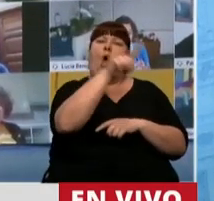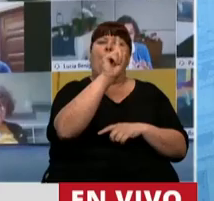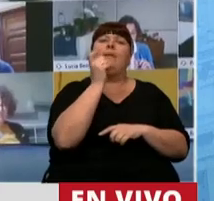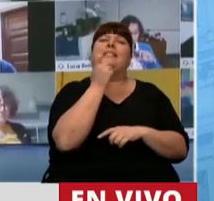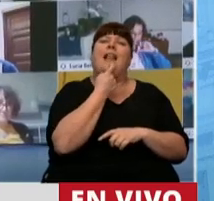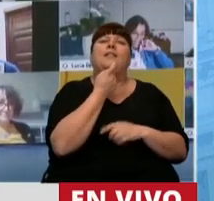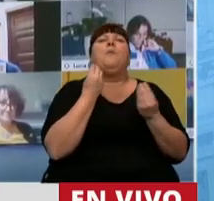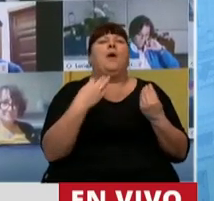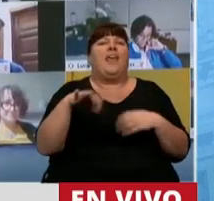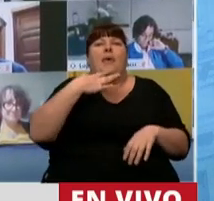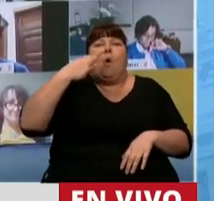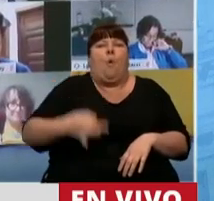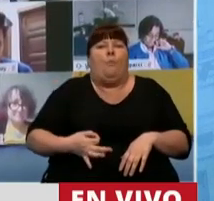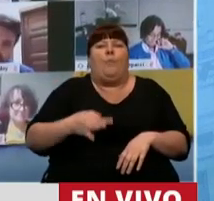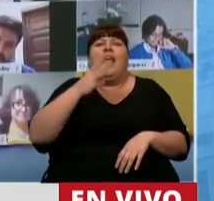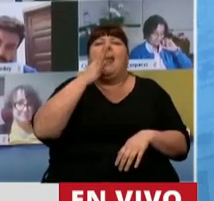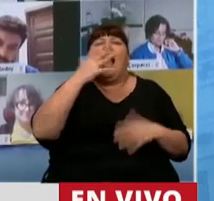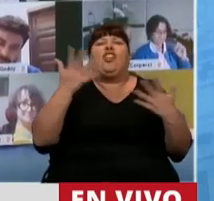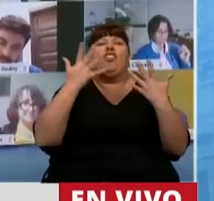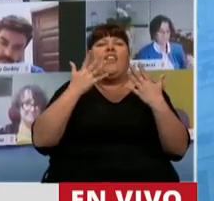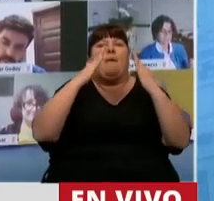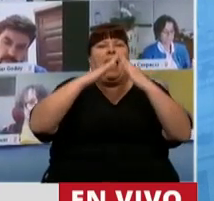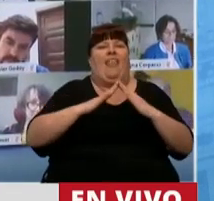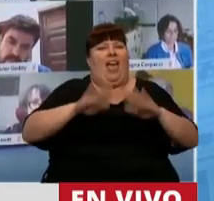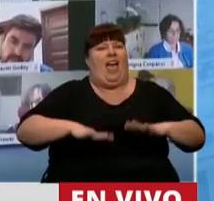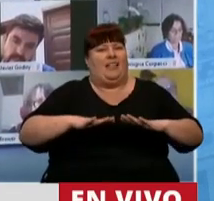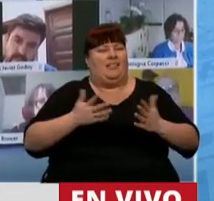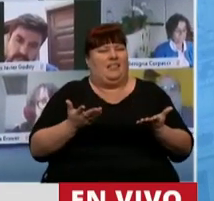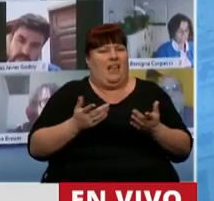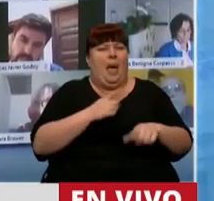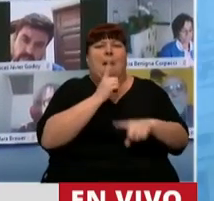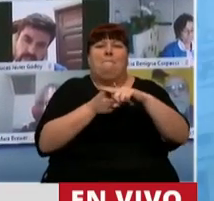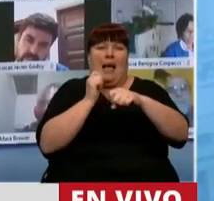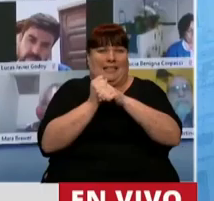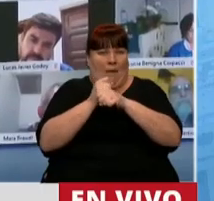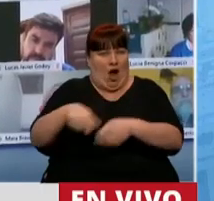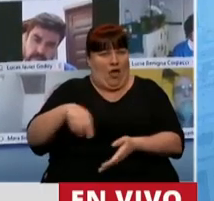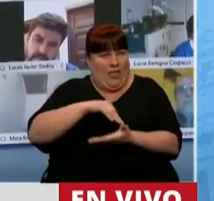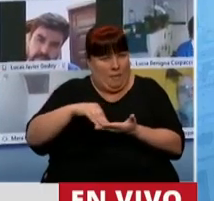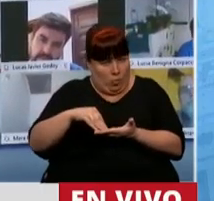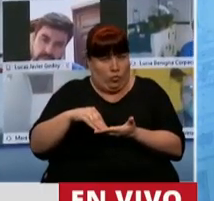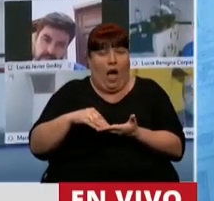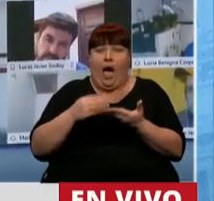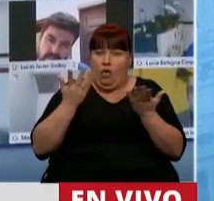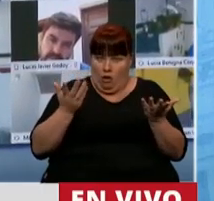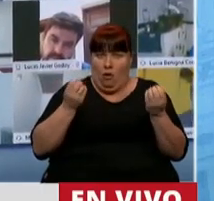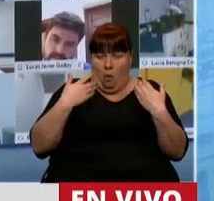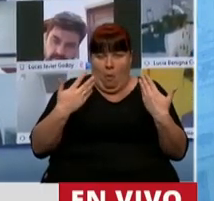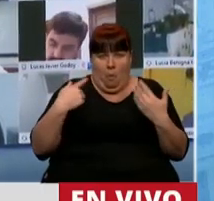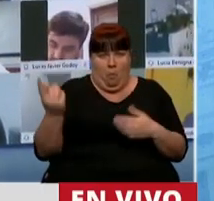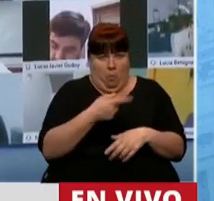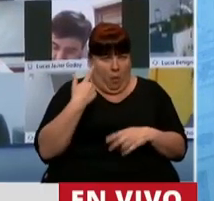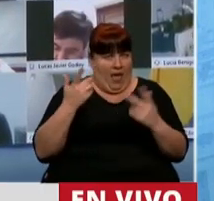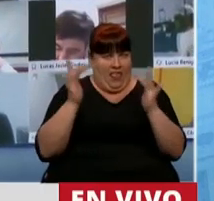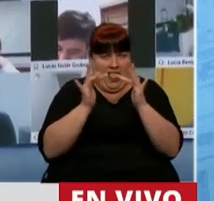provincia porque tiene que cumplir con 14 días de aislamiento. Además del trabajo legislativo, que perfectamente podemos